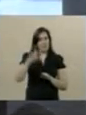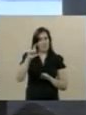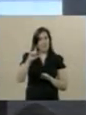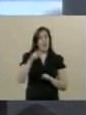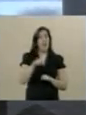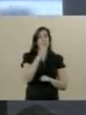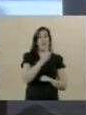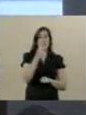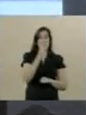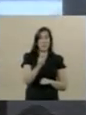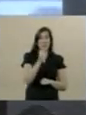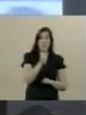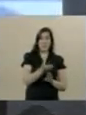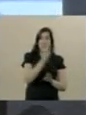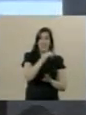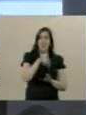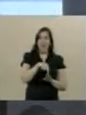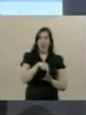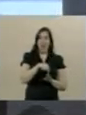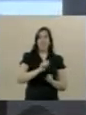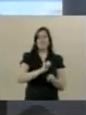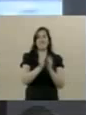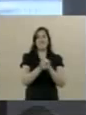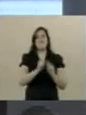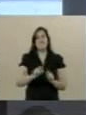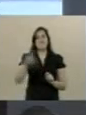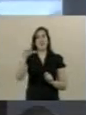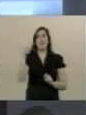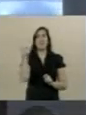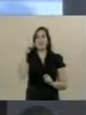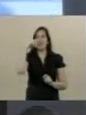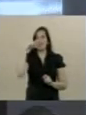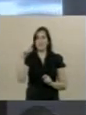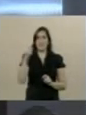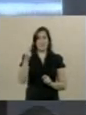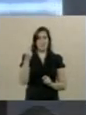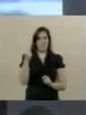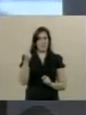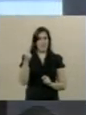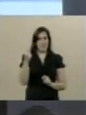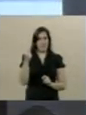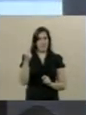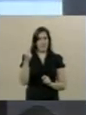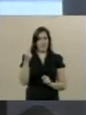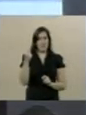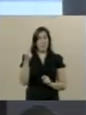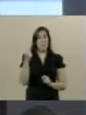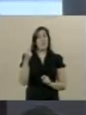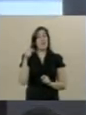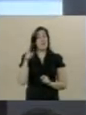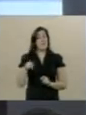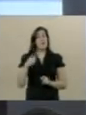de 220 pesos actualmente a 270 y la asignación